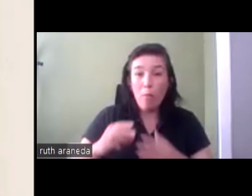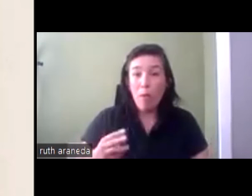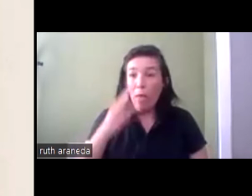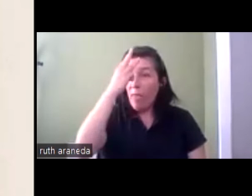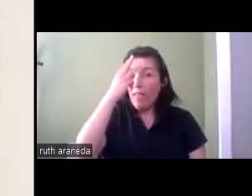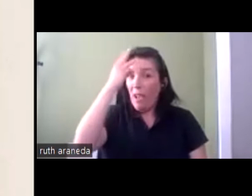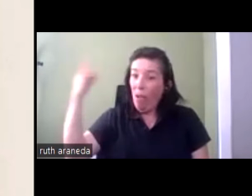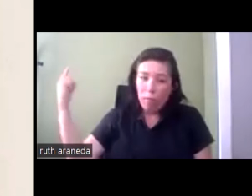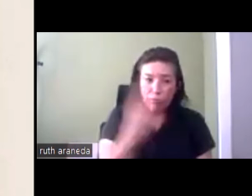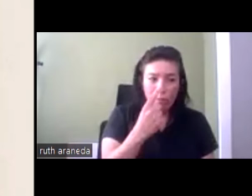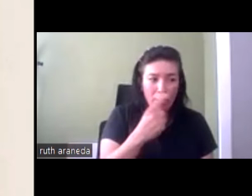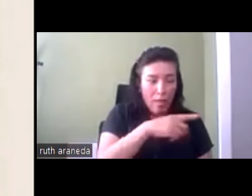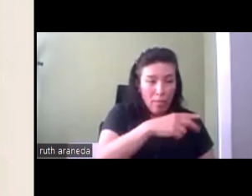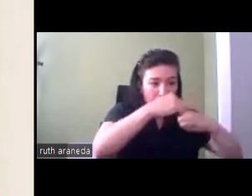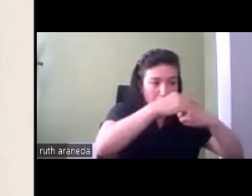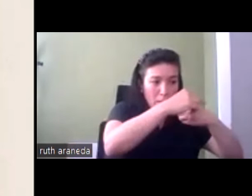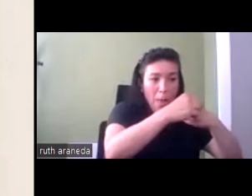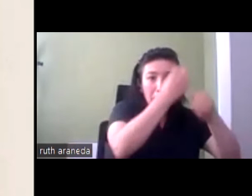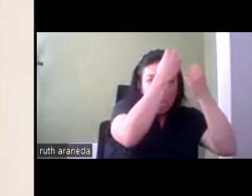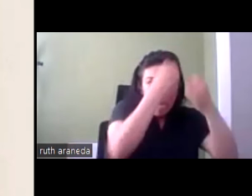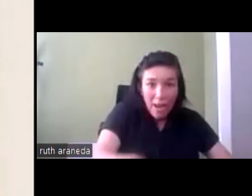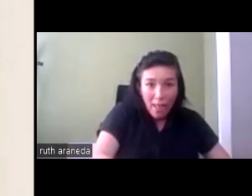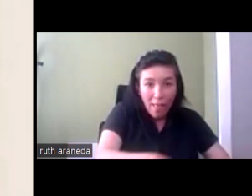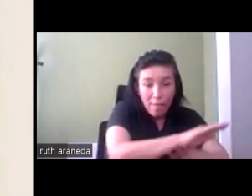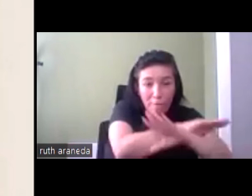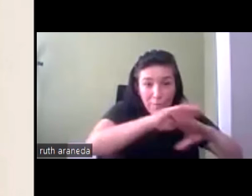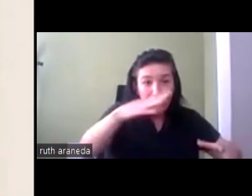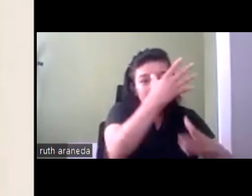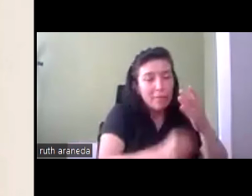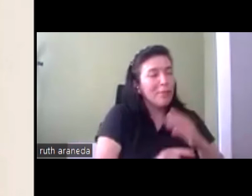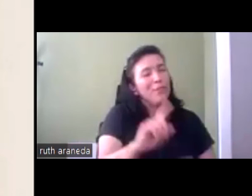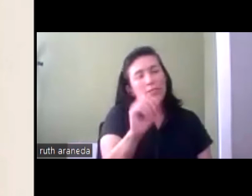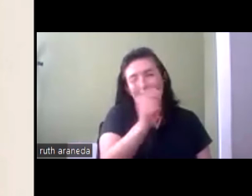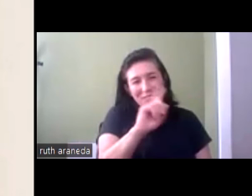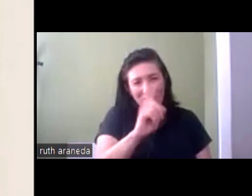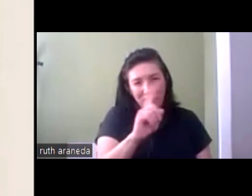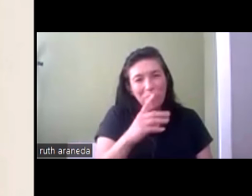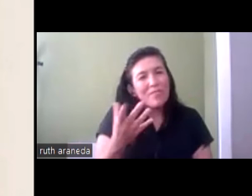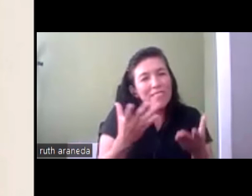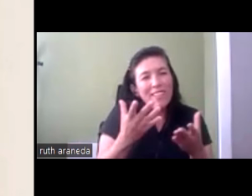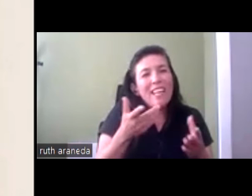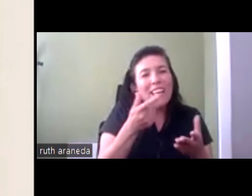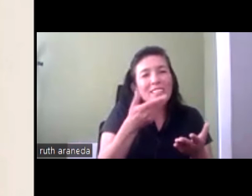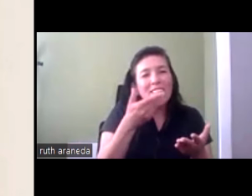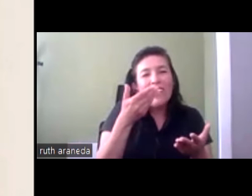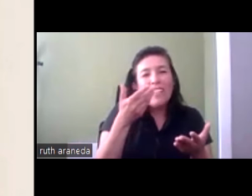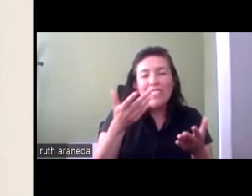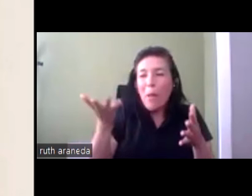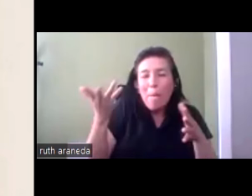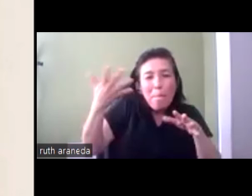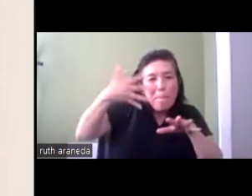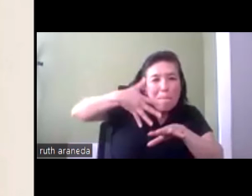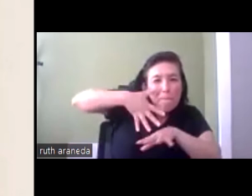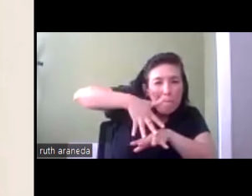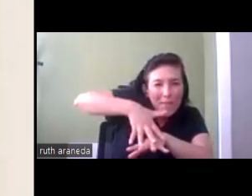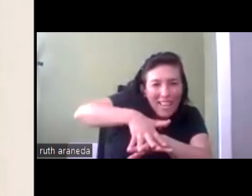patrón o toda la tradición artística o la tradición de decoración que hay de la alfarería, sino que hay un complemento y hay una mixtura de